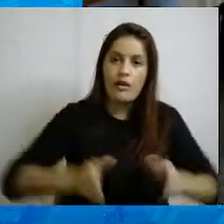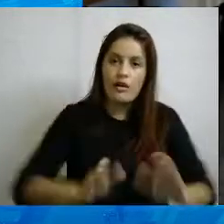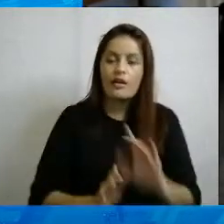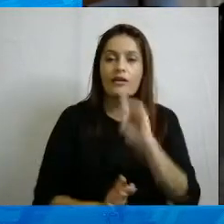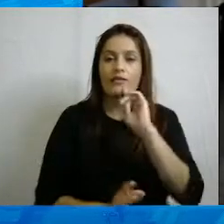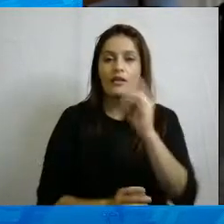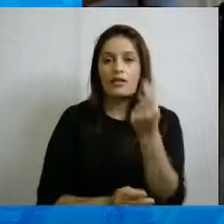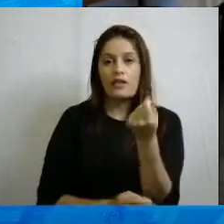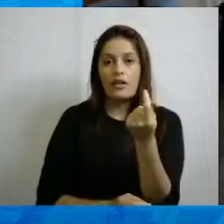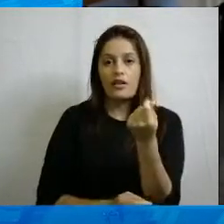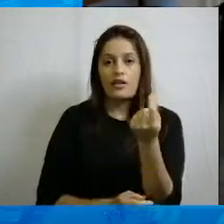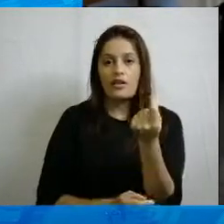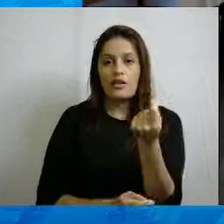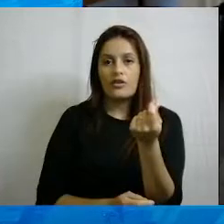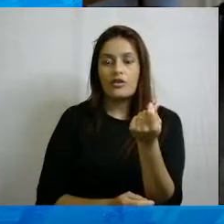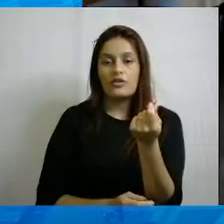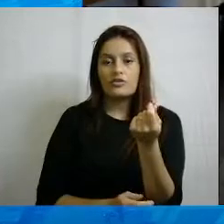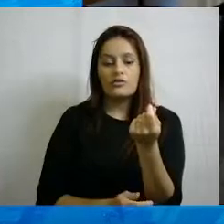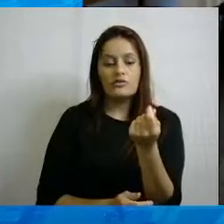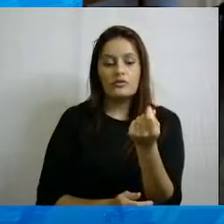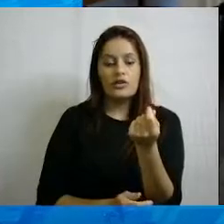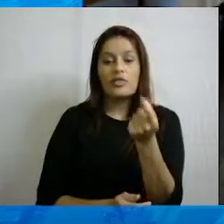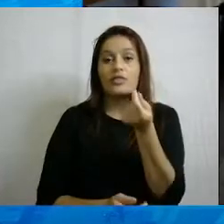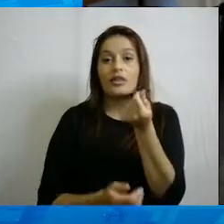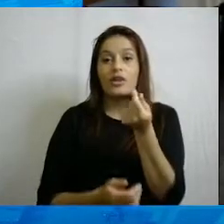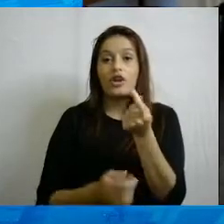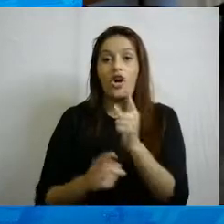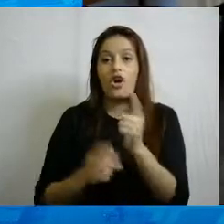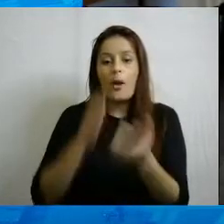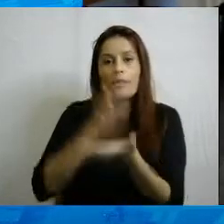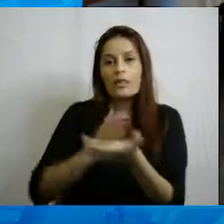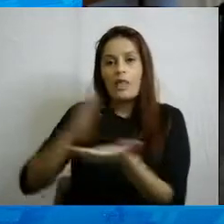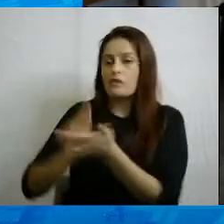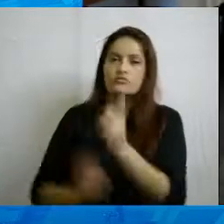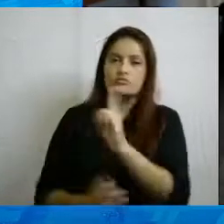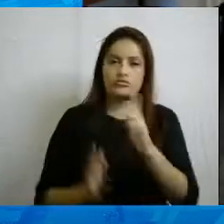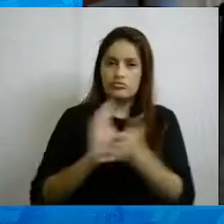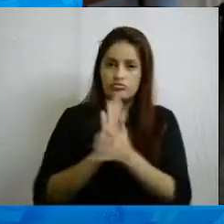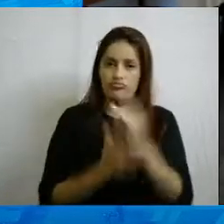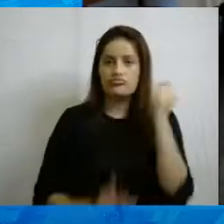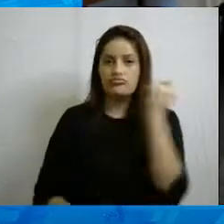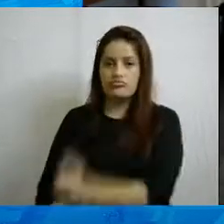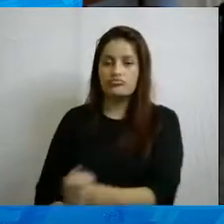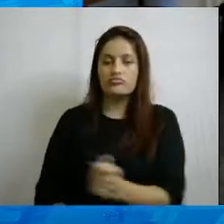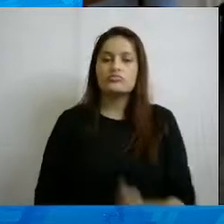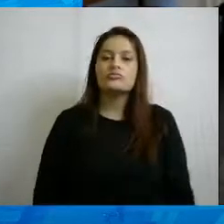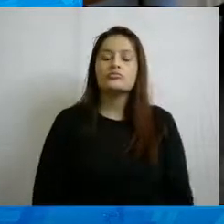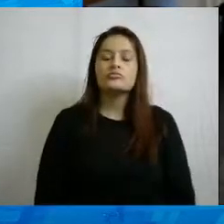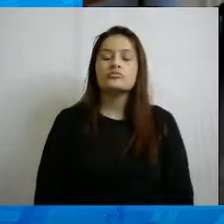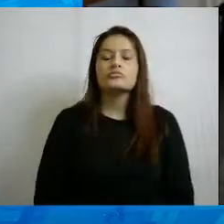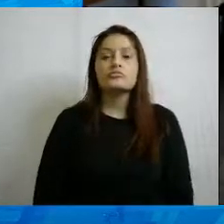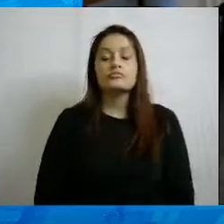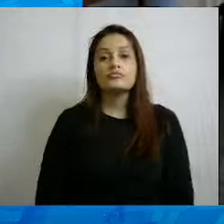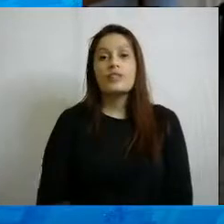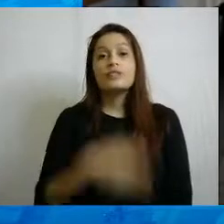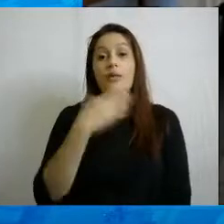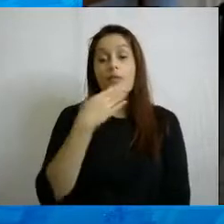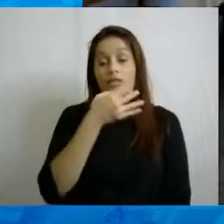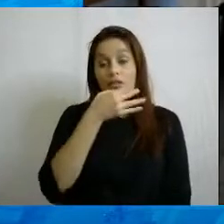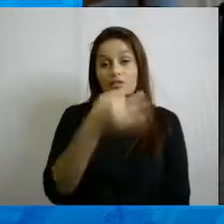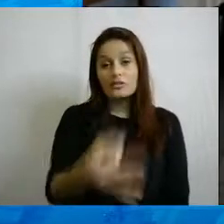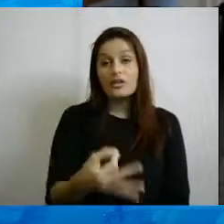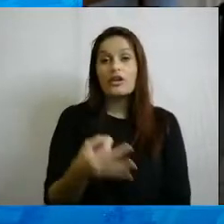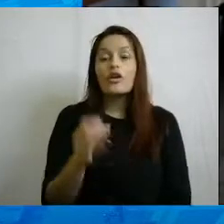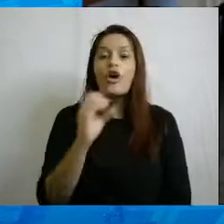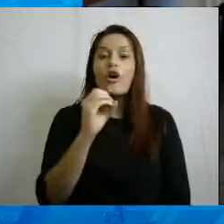montos no son tributables, fraccionables ni imponibles. Asimismo, es importante considerar que mediante